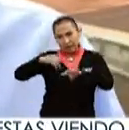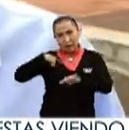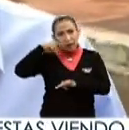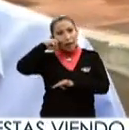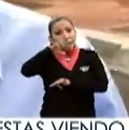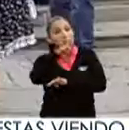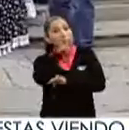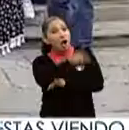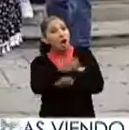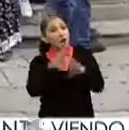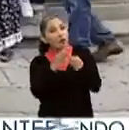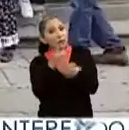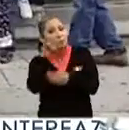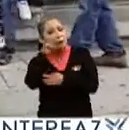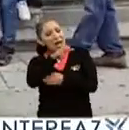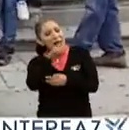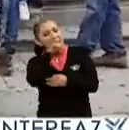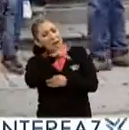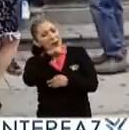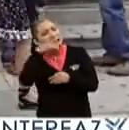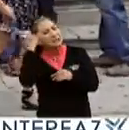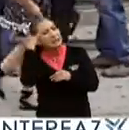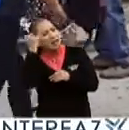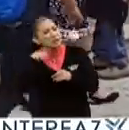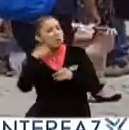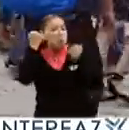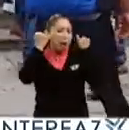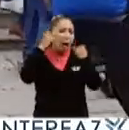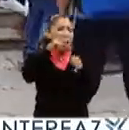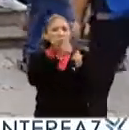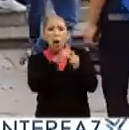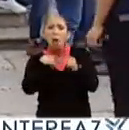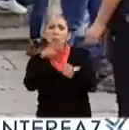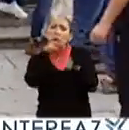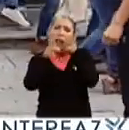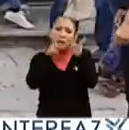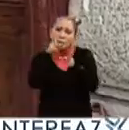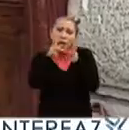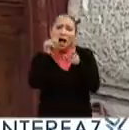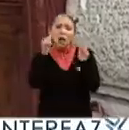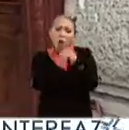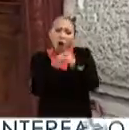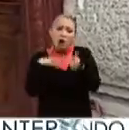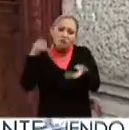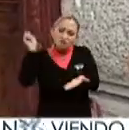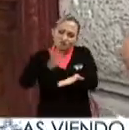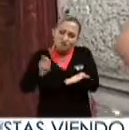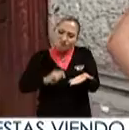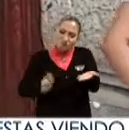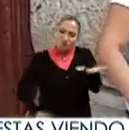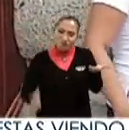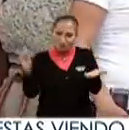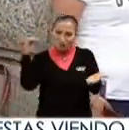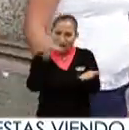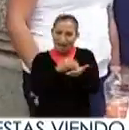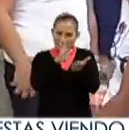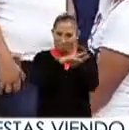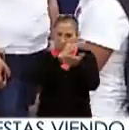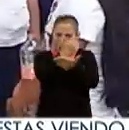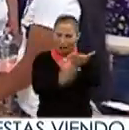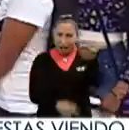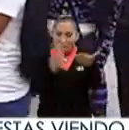la mejor forma de fijar las lenguas indígenas era a través de la palabra, era vaciarlas, digamos, en